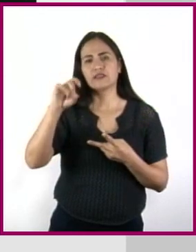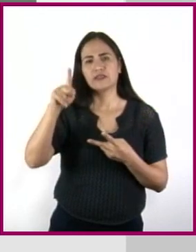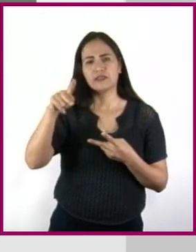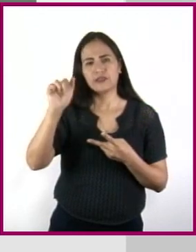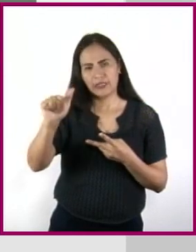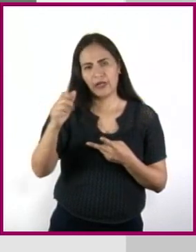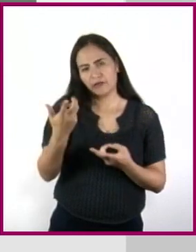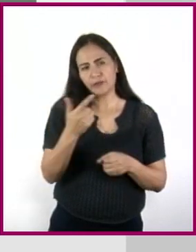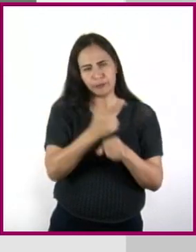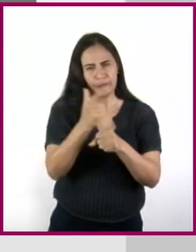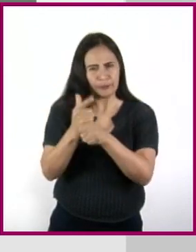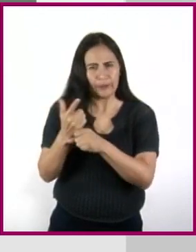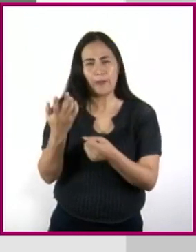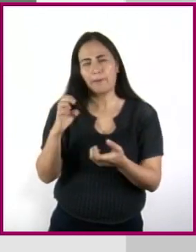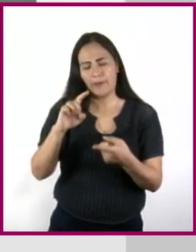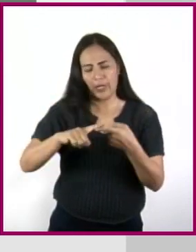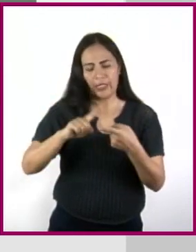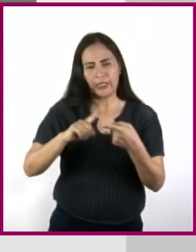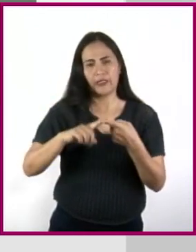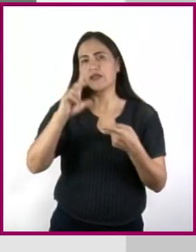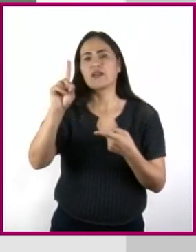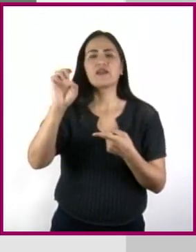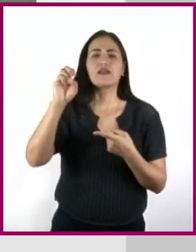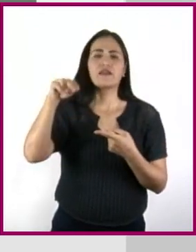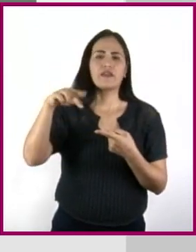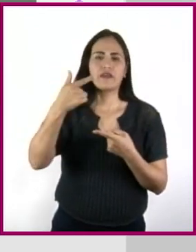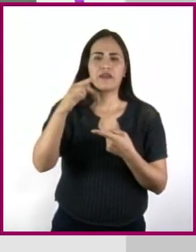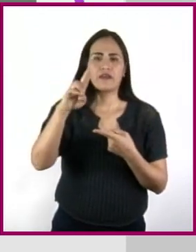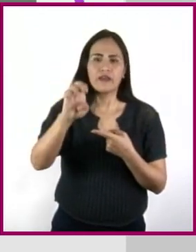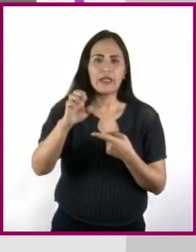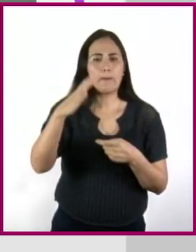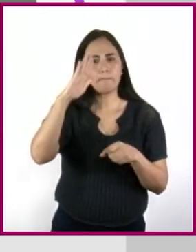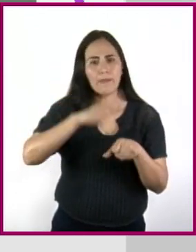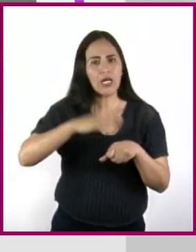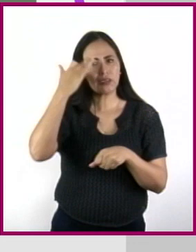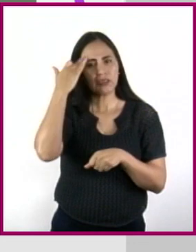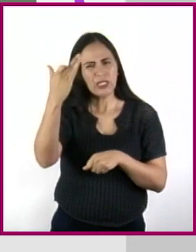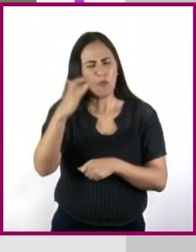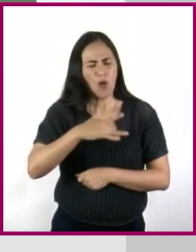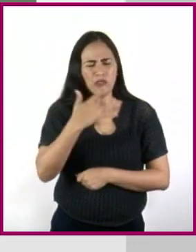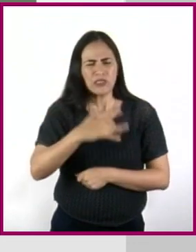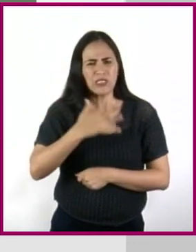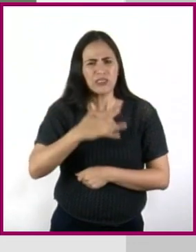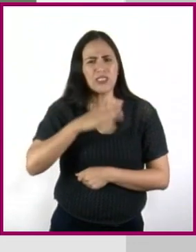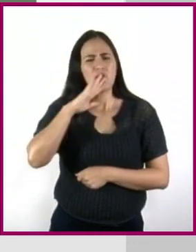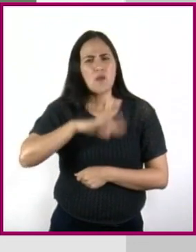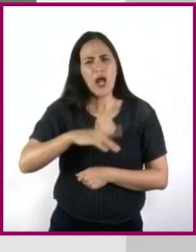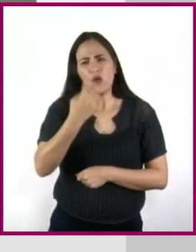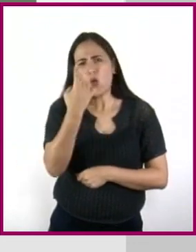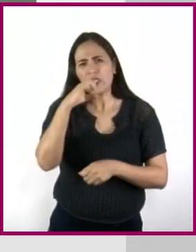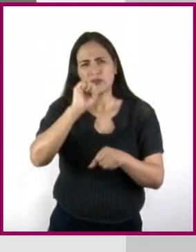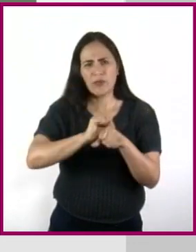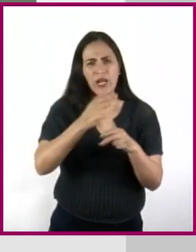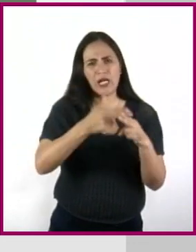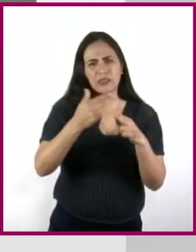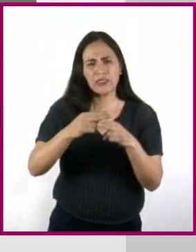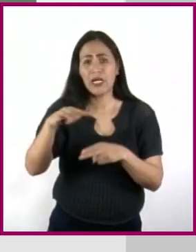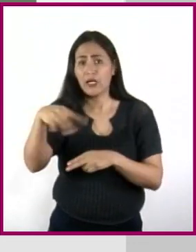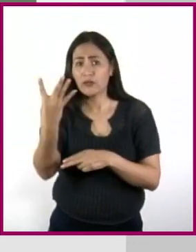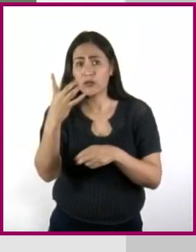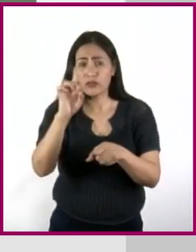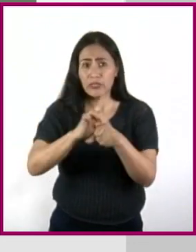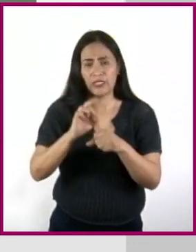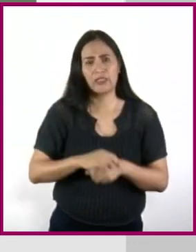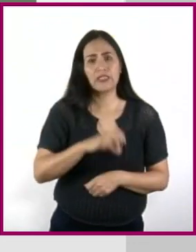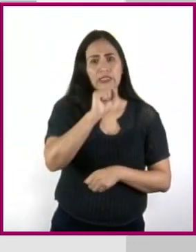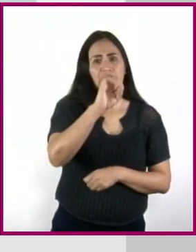características importantes es que dengue puede llegar a durar mucho más tiempo los síntomas, más o menos una semana hasta 14 días, y Zika puede